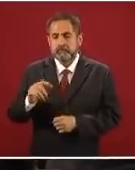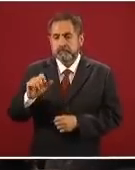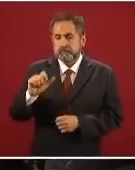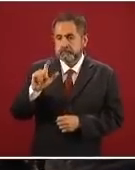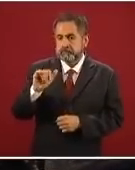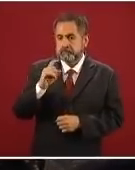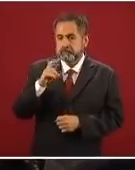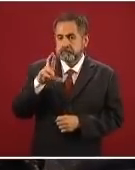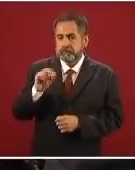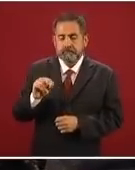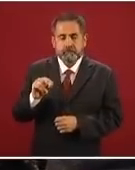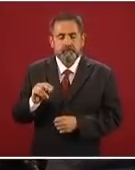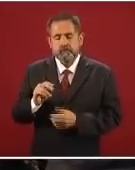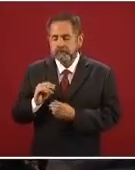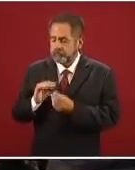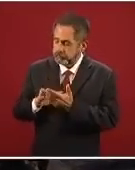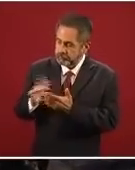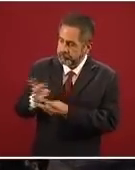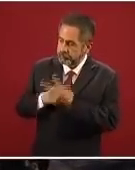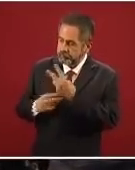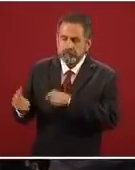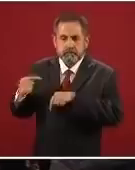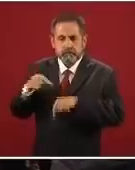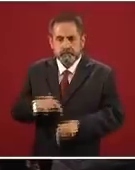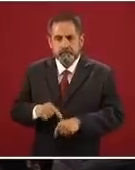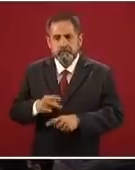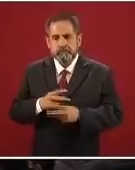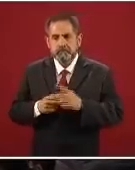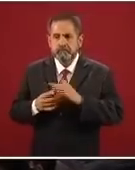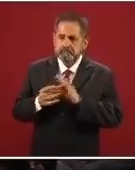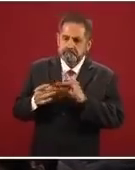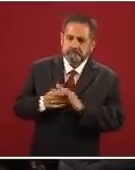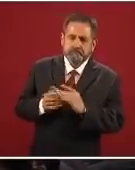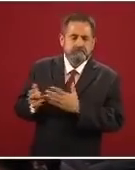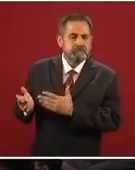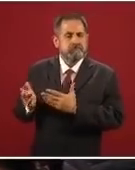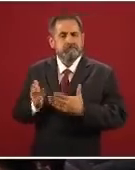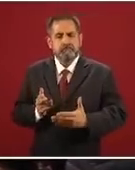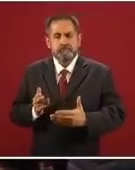que de nuevo le agradecemos mucho por estar aquí y por